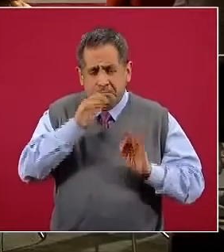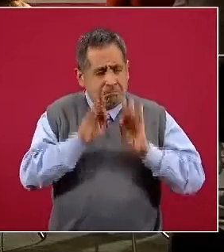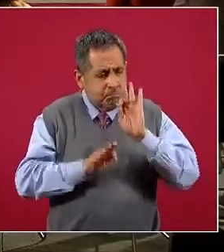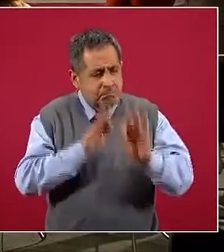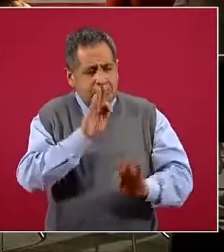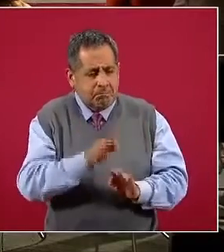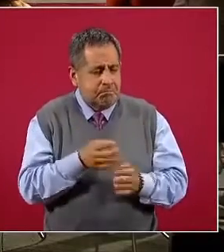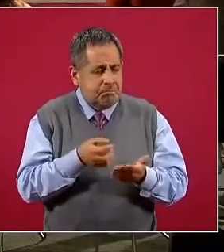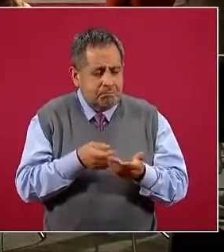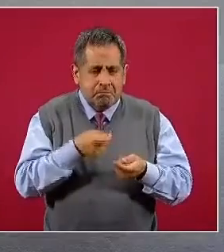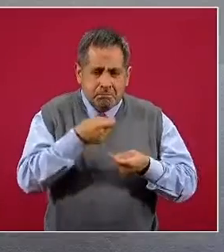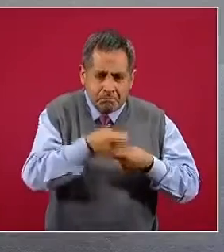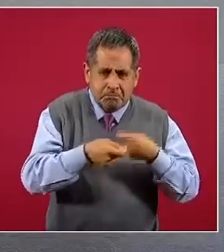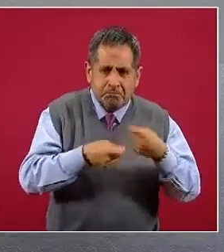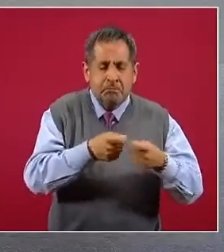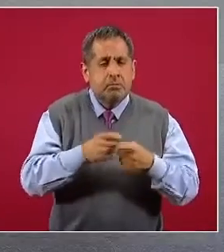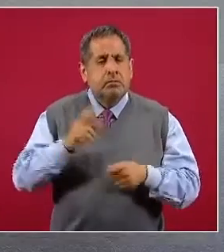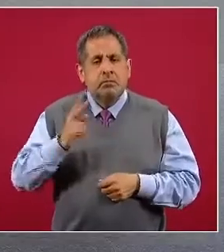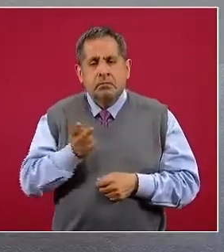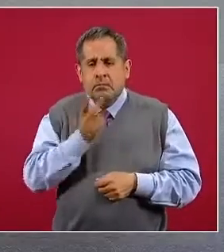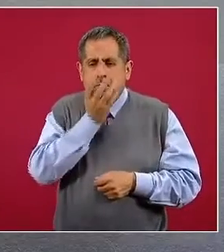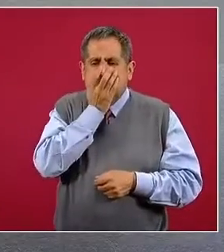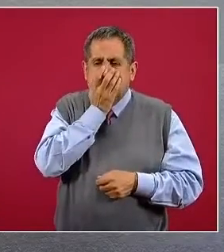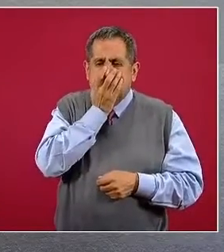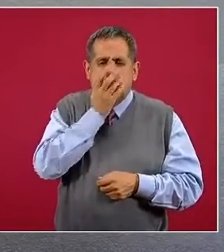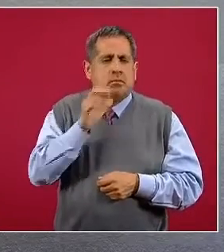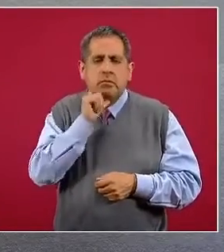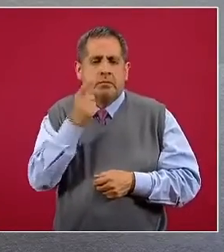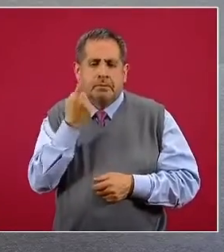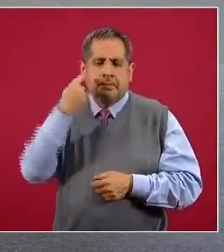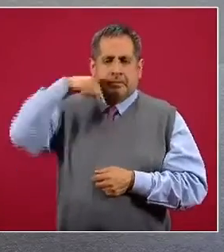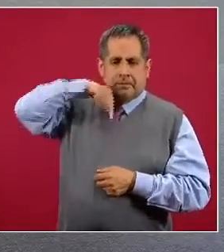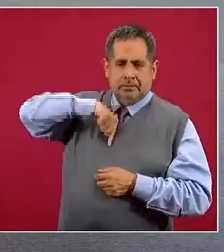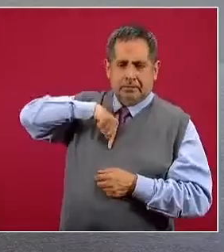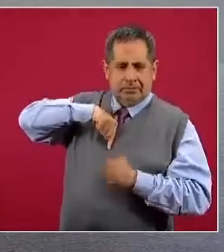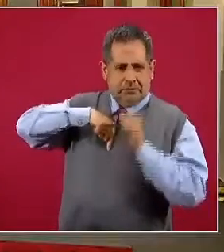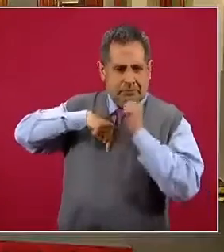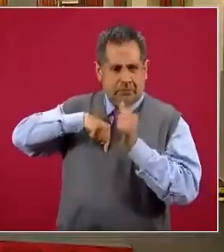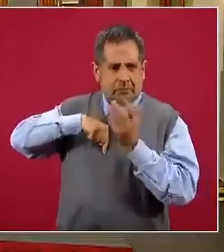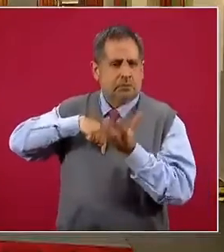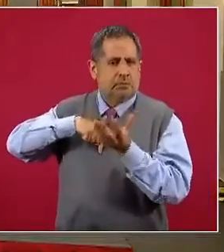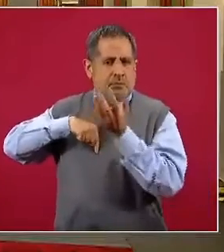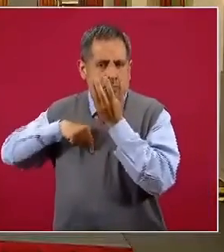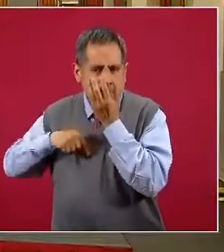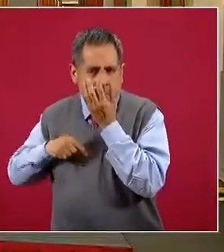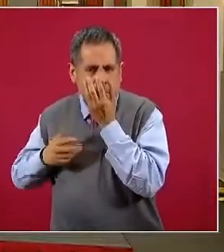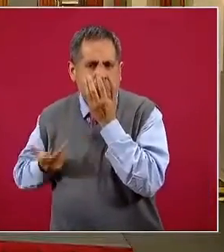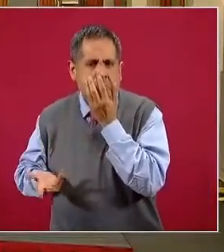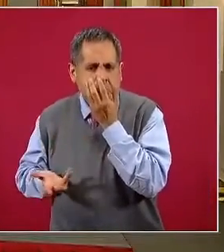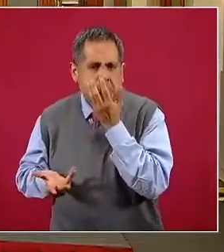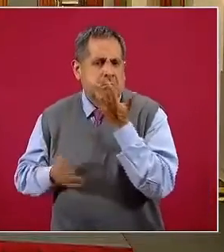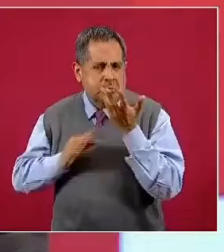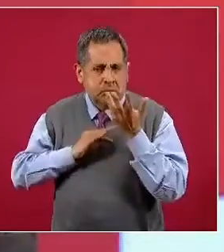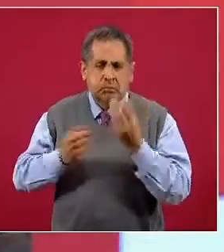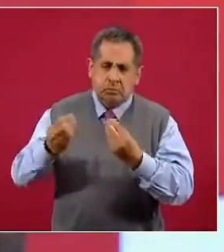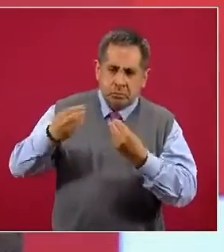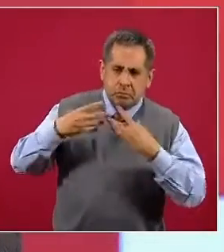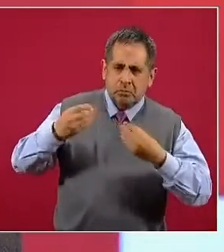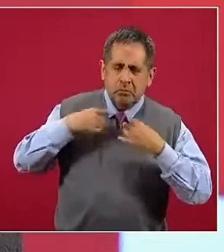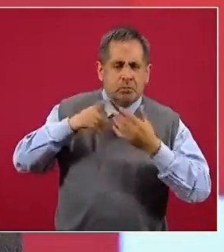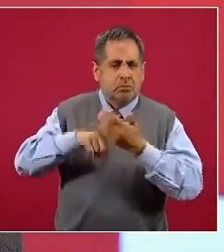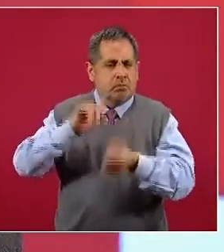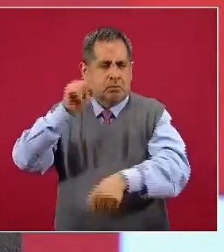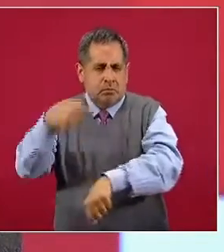como proporcionar oxígeno sin necesidad de intubación, procurar hidratación a través de una